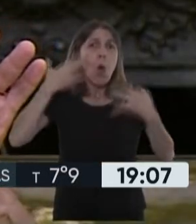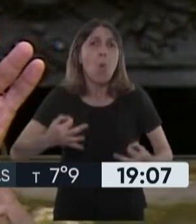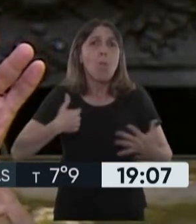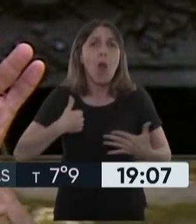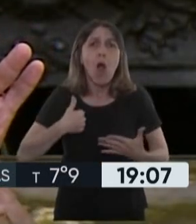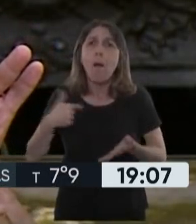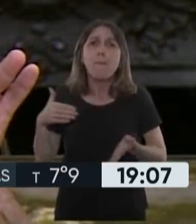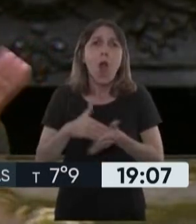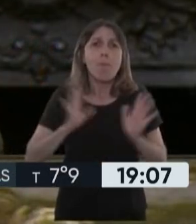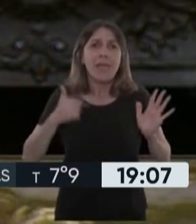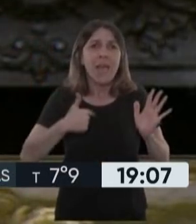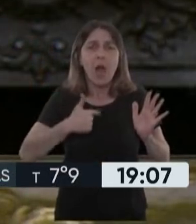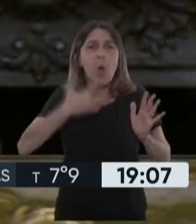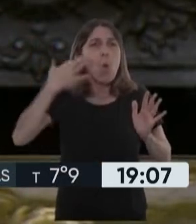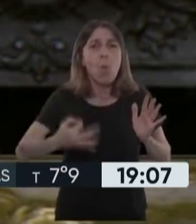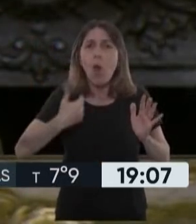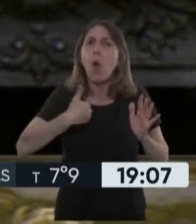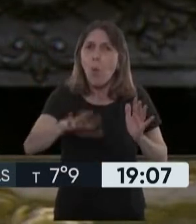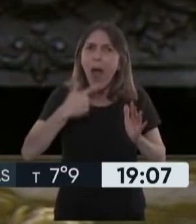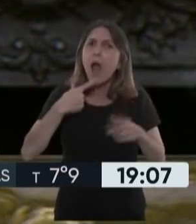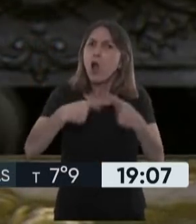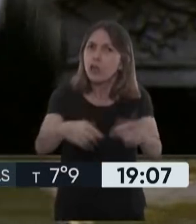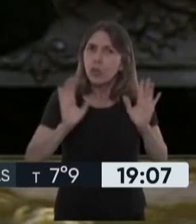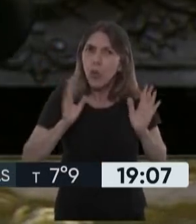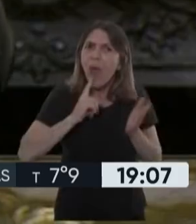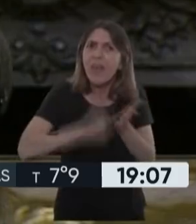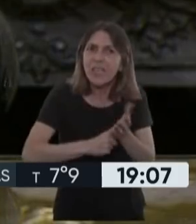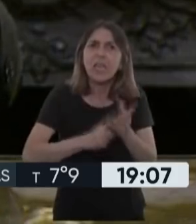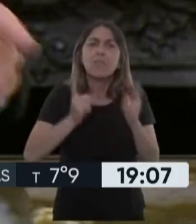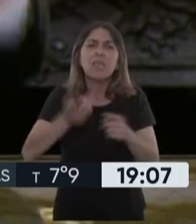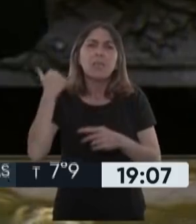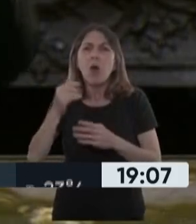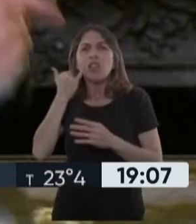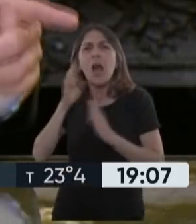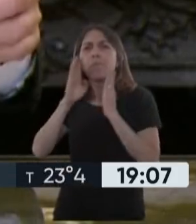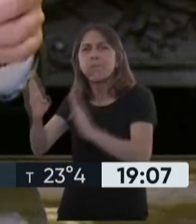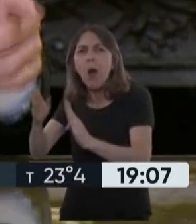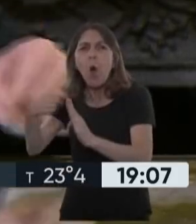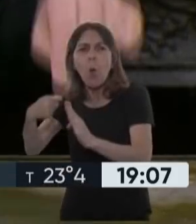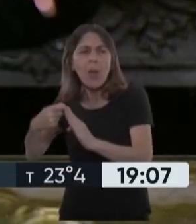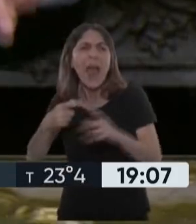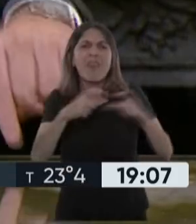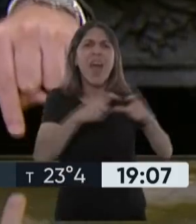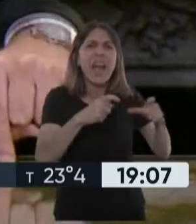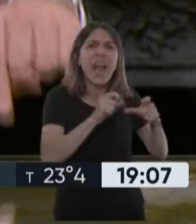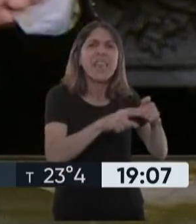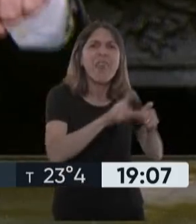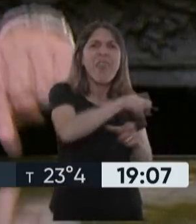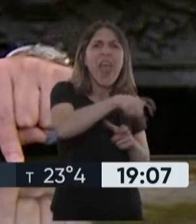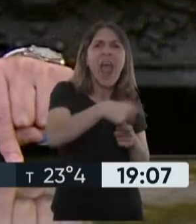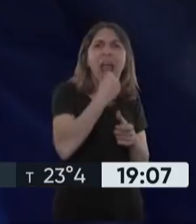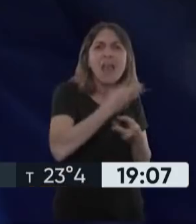palabra. Y lo vamos a seguir haciendo. Lo hicimos con los jubilados, lo hicimos con la tarjeta alimentar, ahora lo hacemos